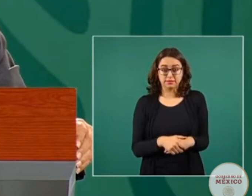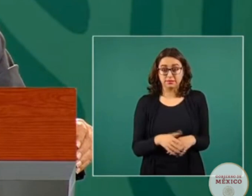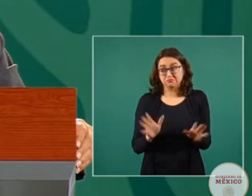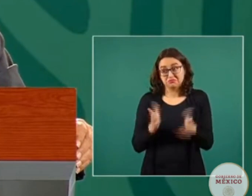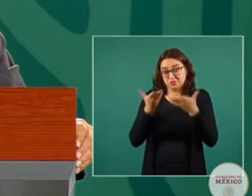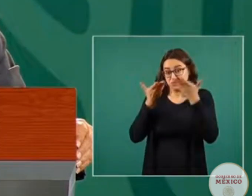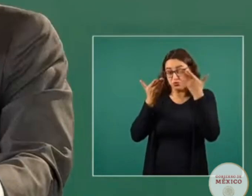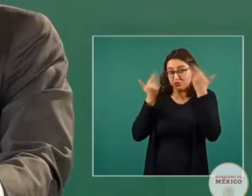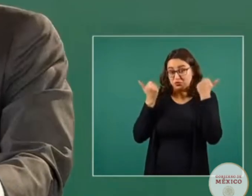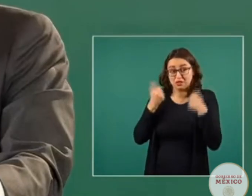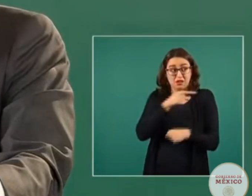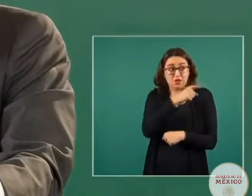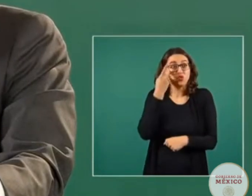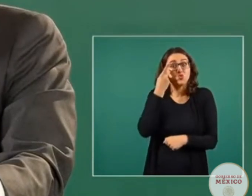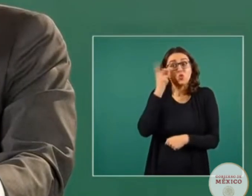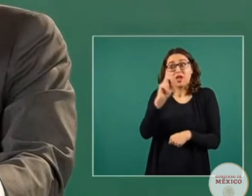sabe si quiere el amo?